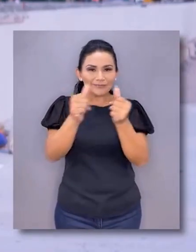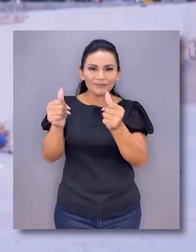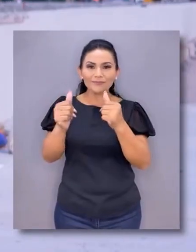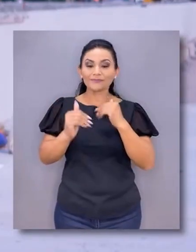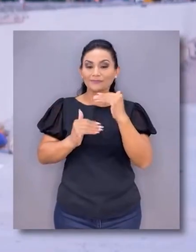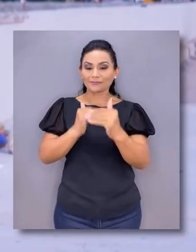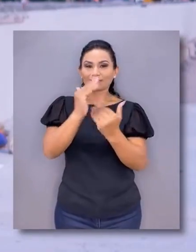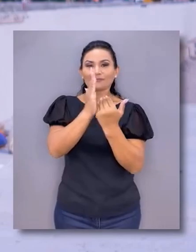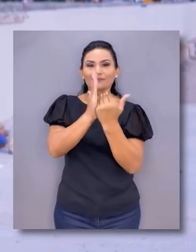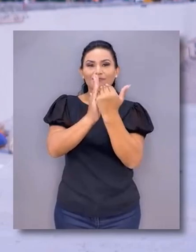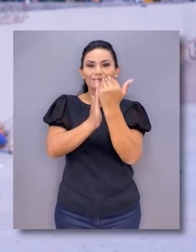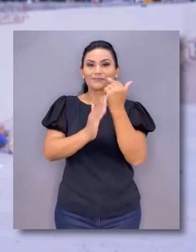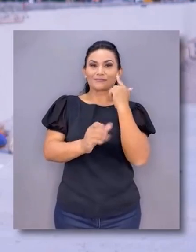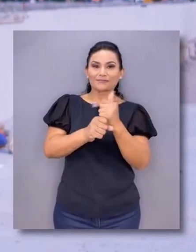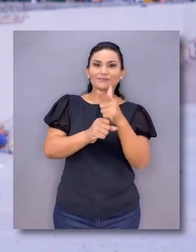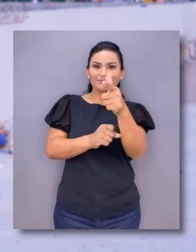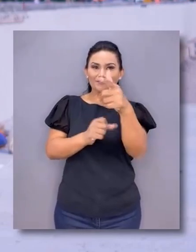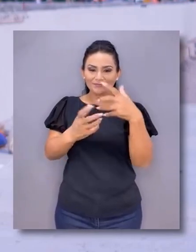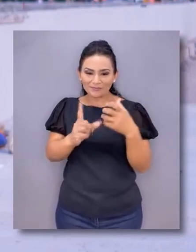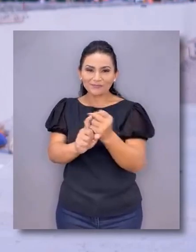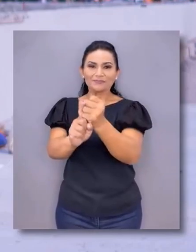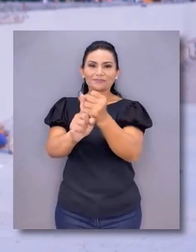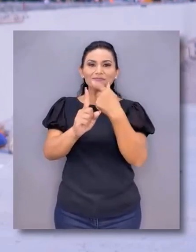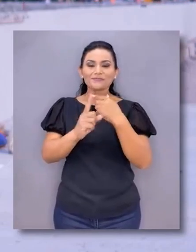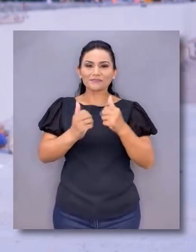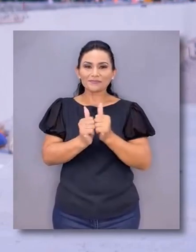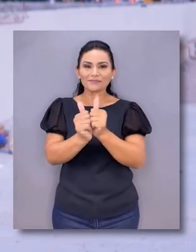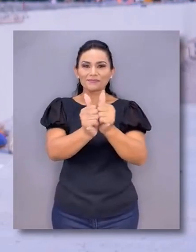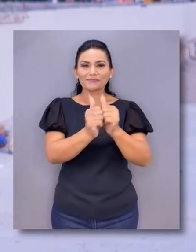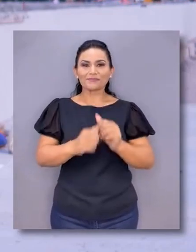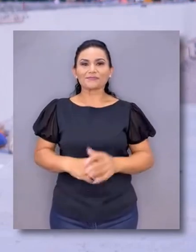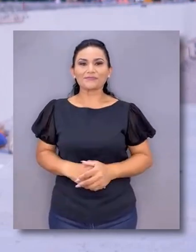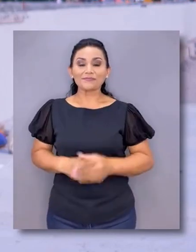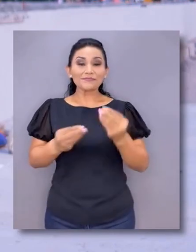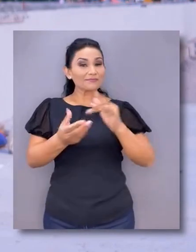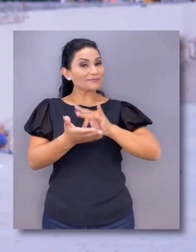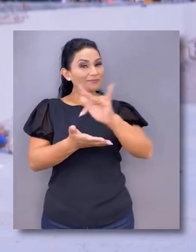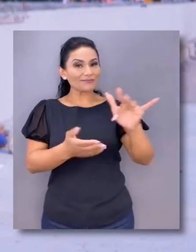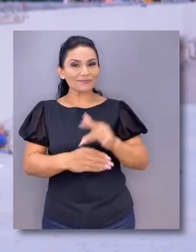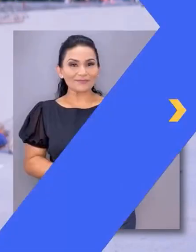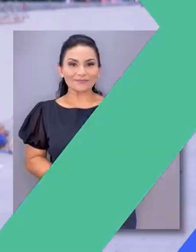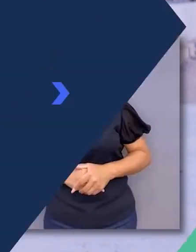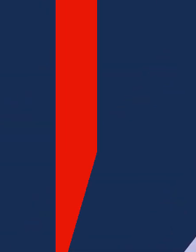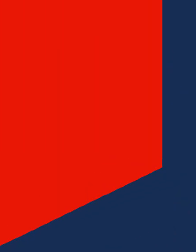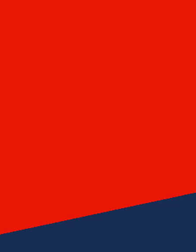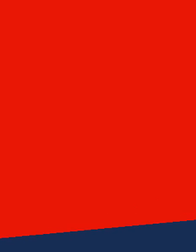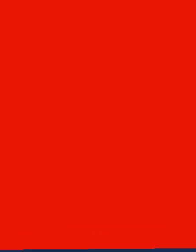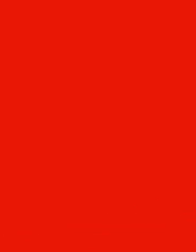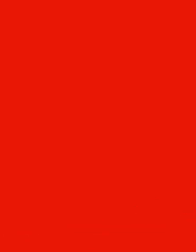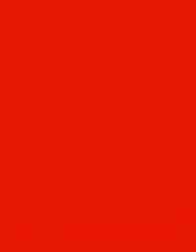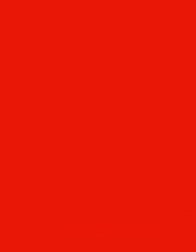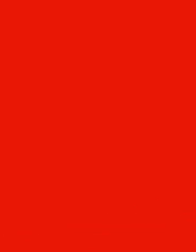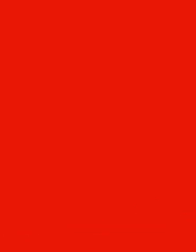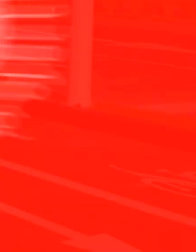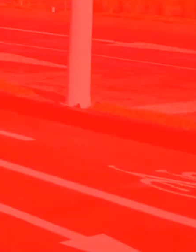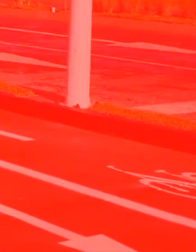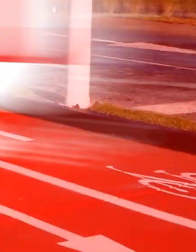Seguimos avanzando y contigo pronto llegaremos a la meta. Muchas gracias.